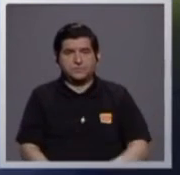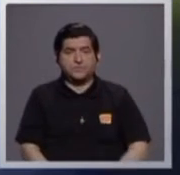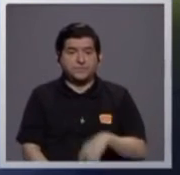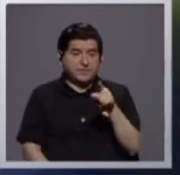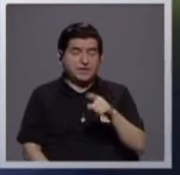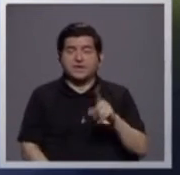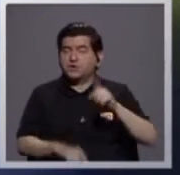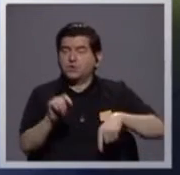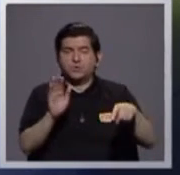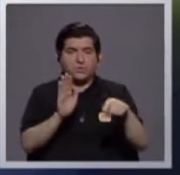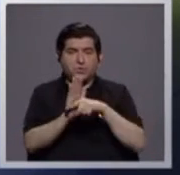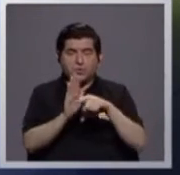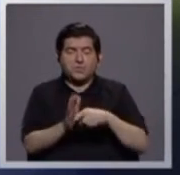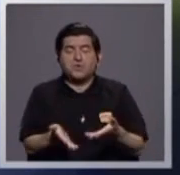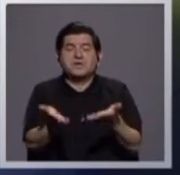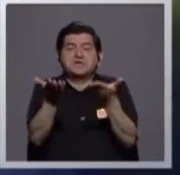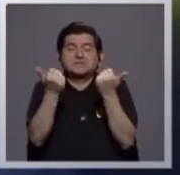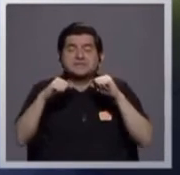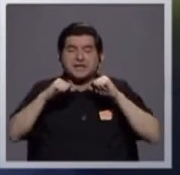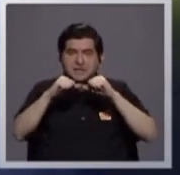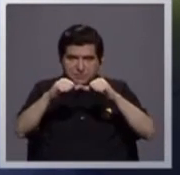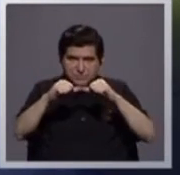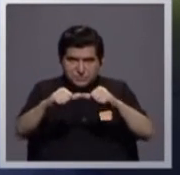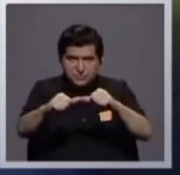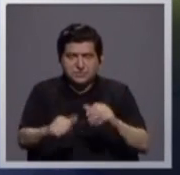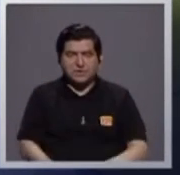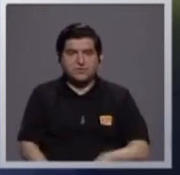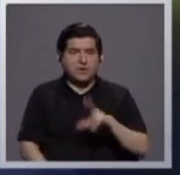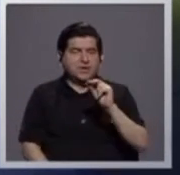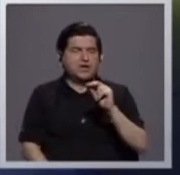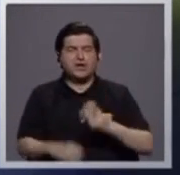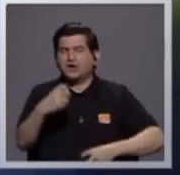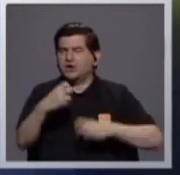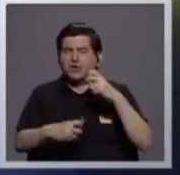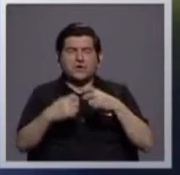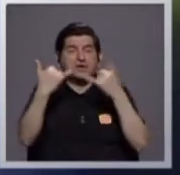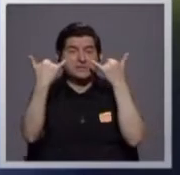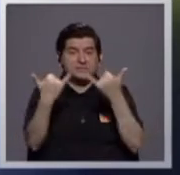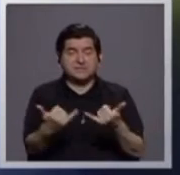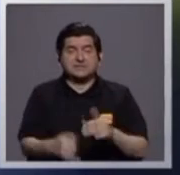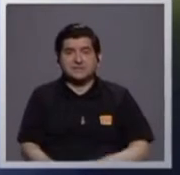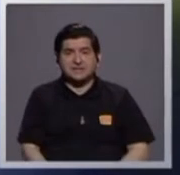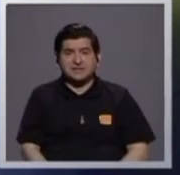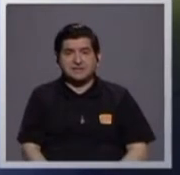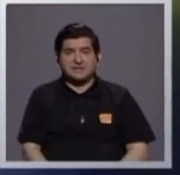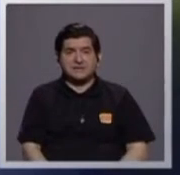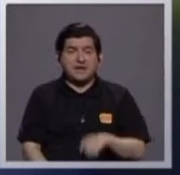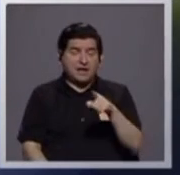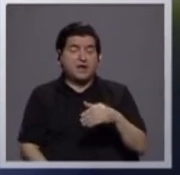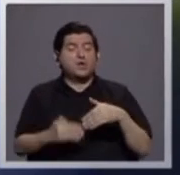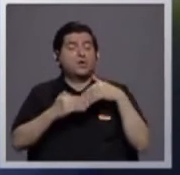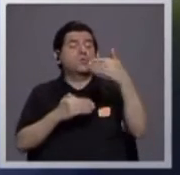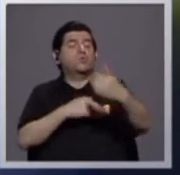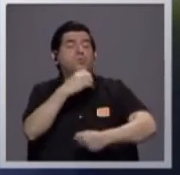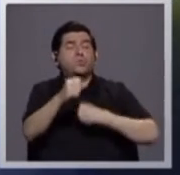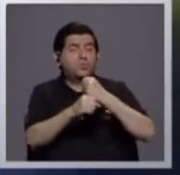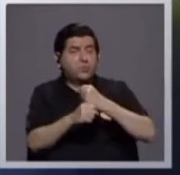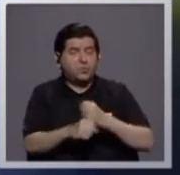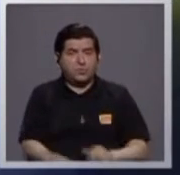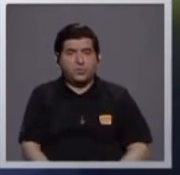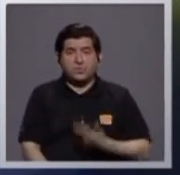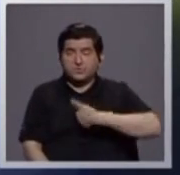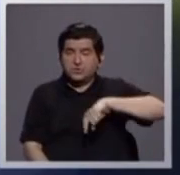eso es innegable si es que queremos seguir adelante y no con una crisis que ya nos va a durar muchos años por delante si